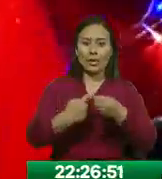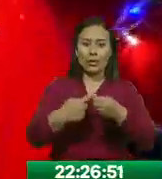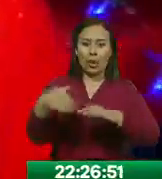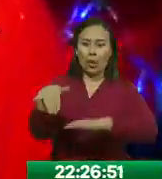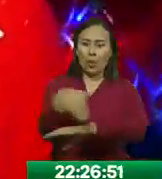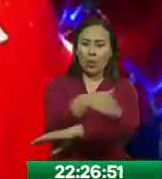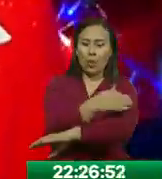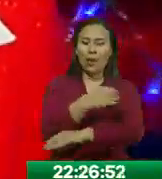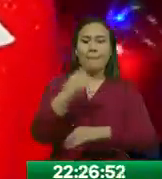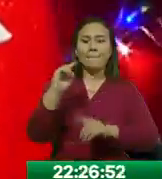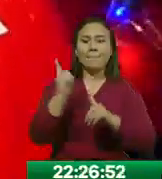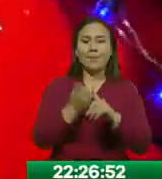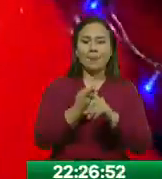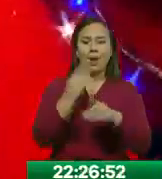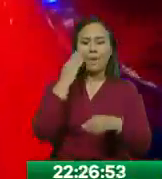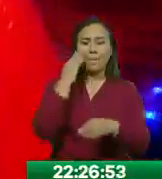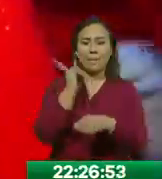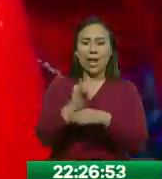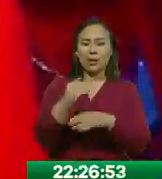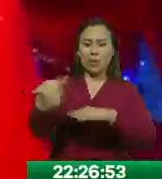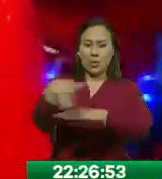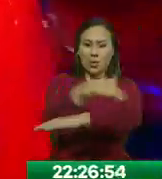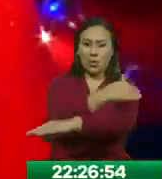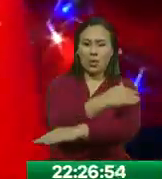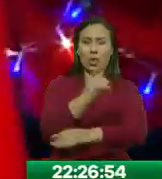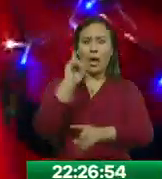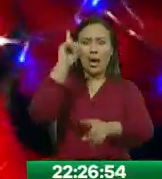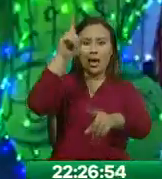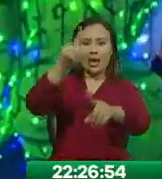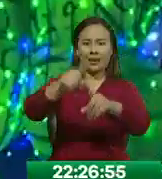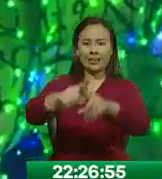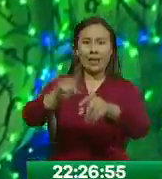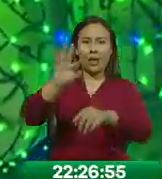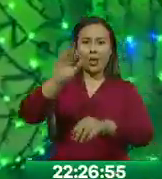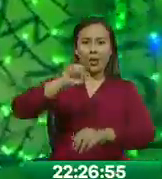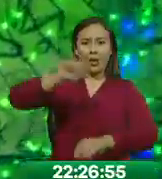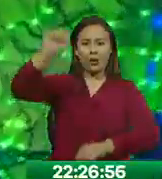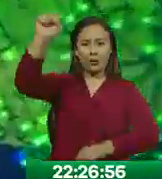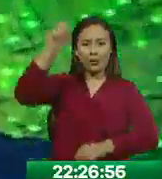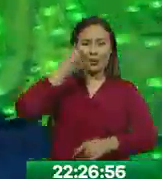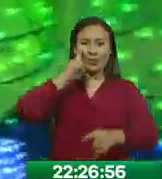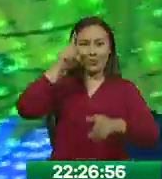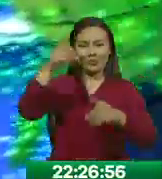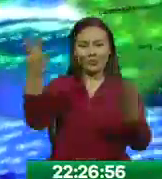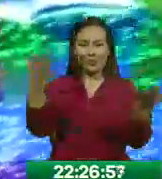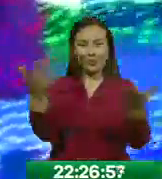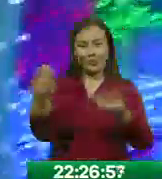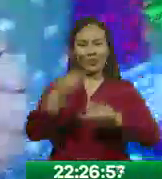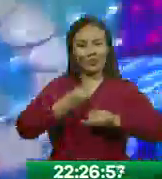de mayo y Lorenzo de Garaycoa para estar en la Plaza del Centenario. Informó Julio César Saona.